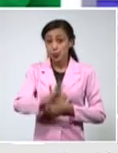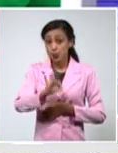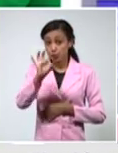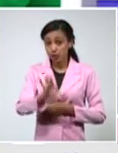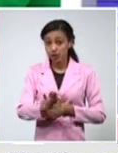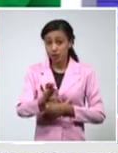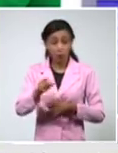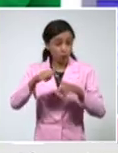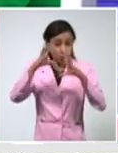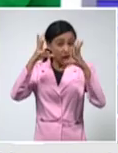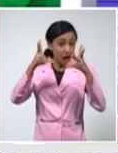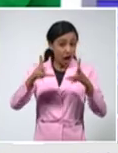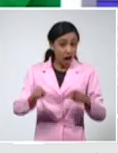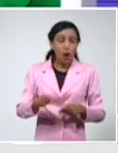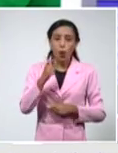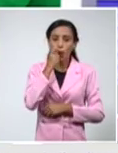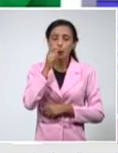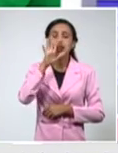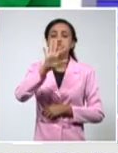en el acumulado el